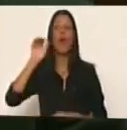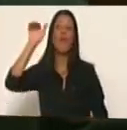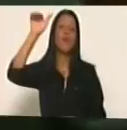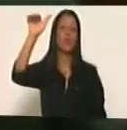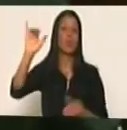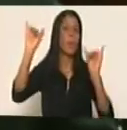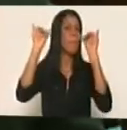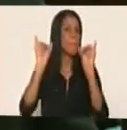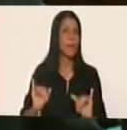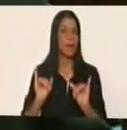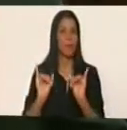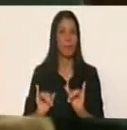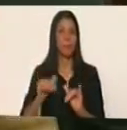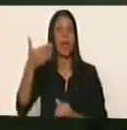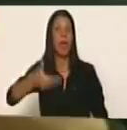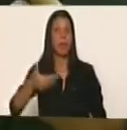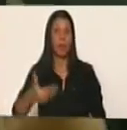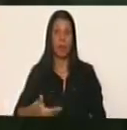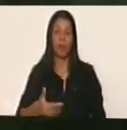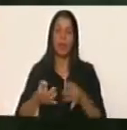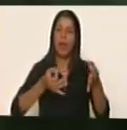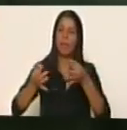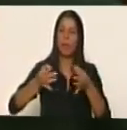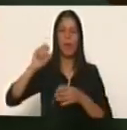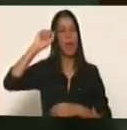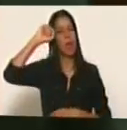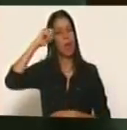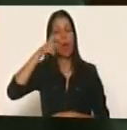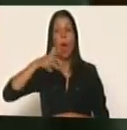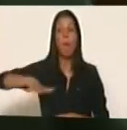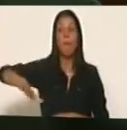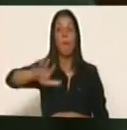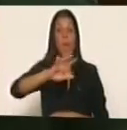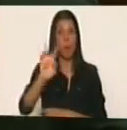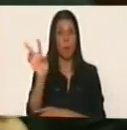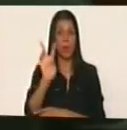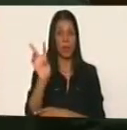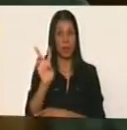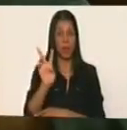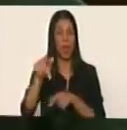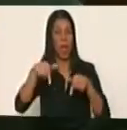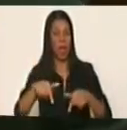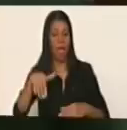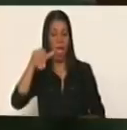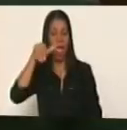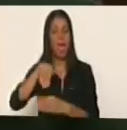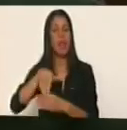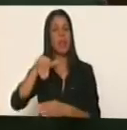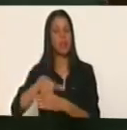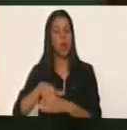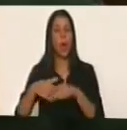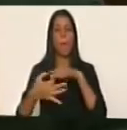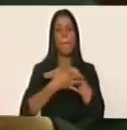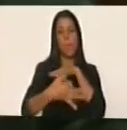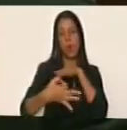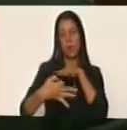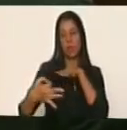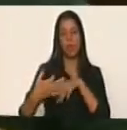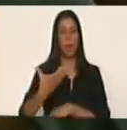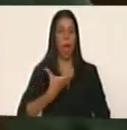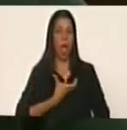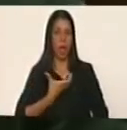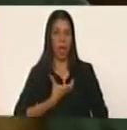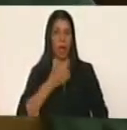Es importante también resaltar y recordar a todo el pueblo venezolano que estas elecciones municipales de alcaldes y